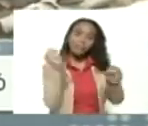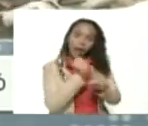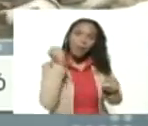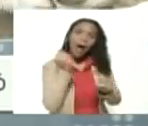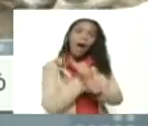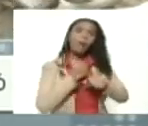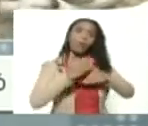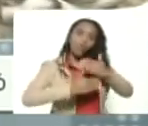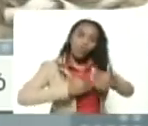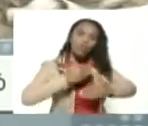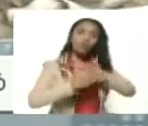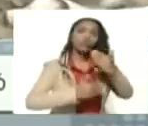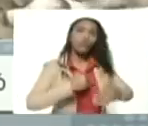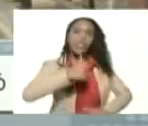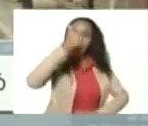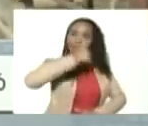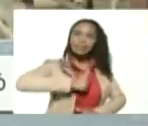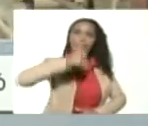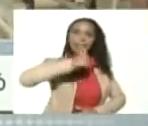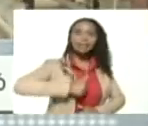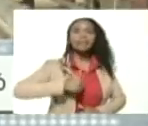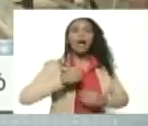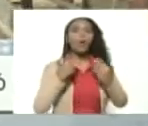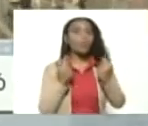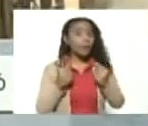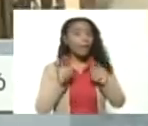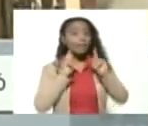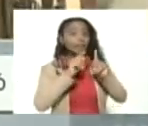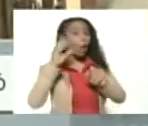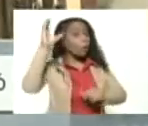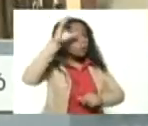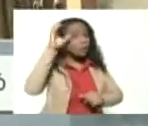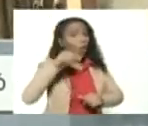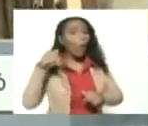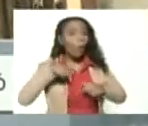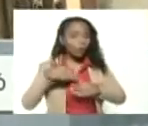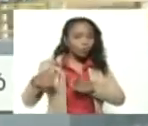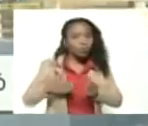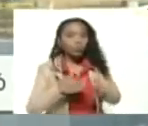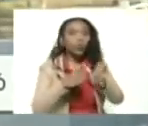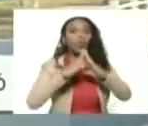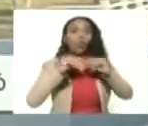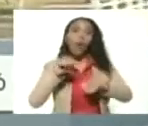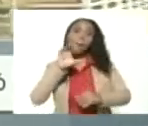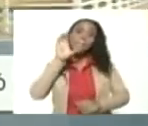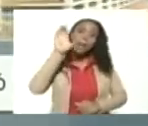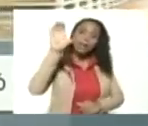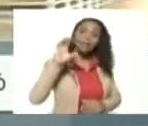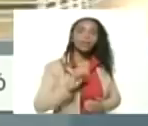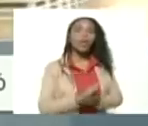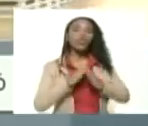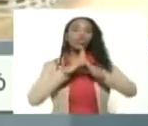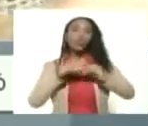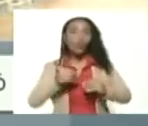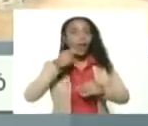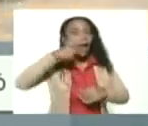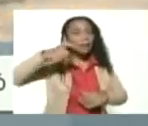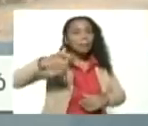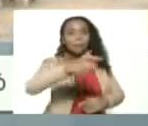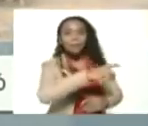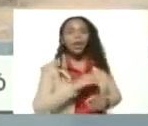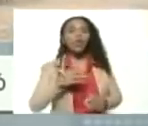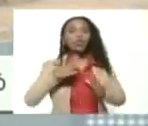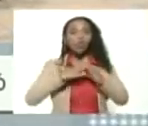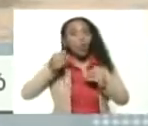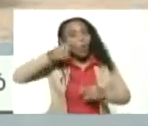la producción, de la resistencia económica. Y esa conciencia hoy recorre todo el país, recorre todas las ciudades, recorre